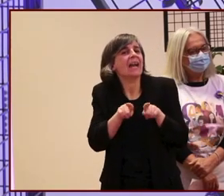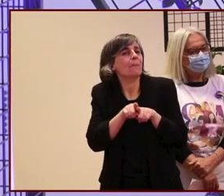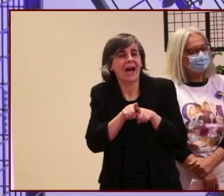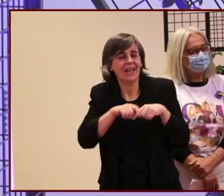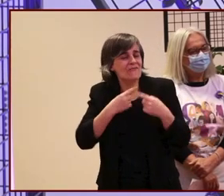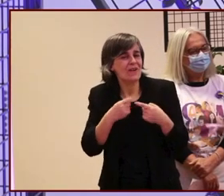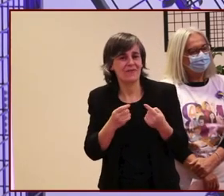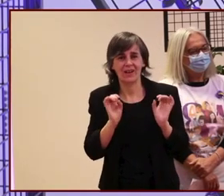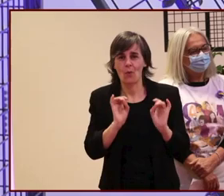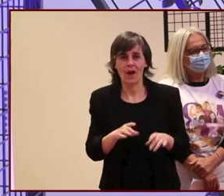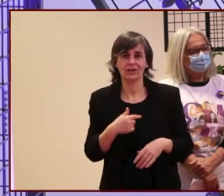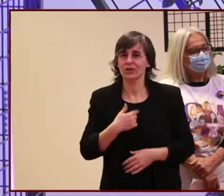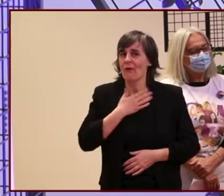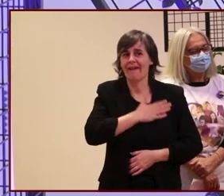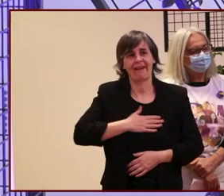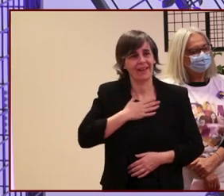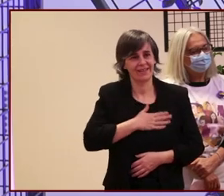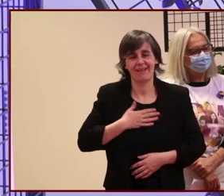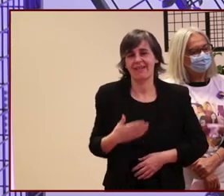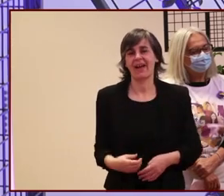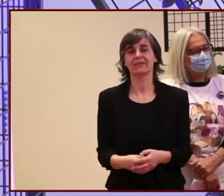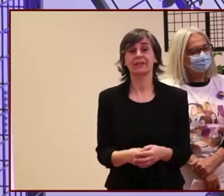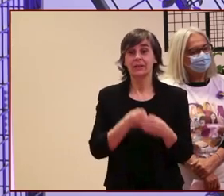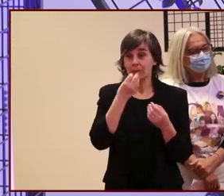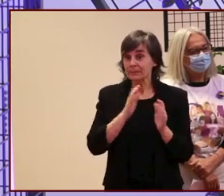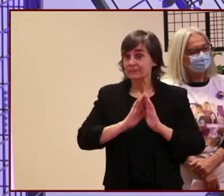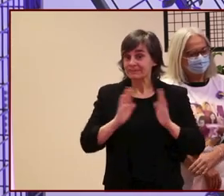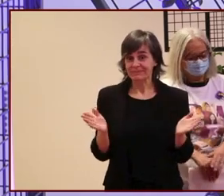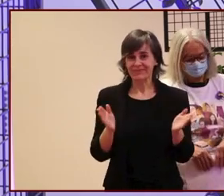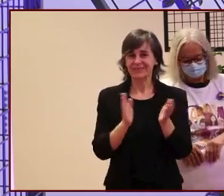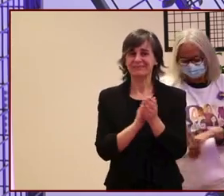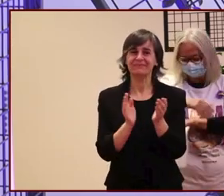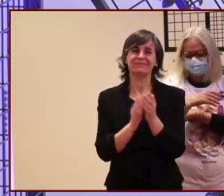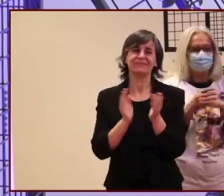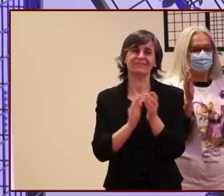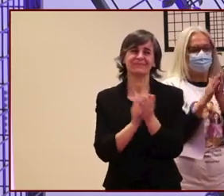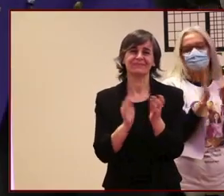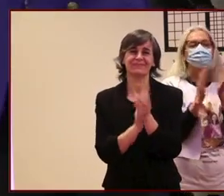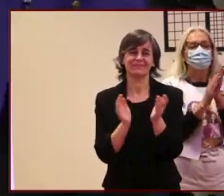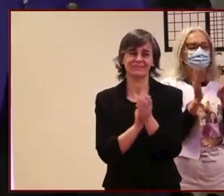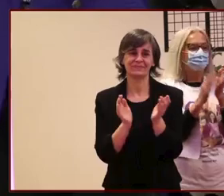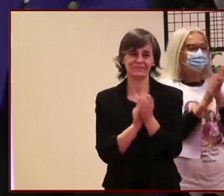que te encantará vela así muchos de 60